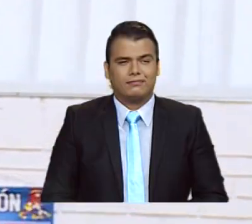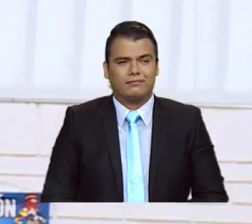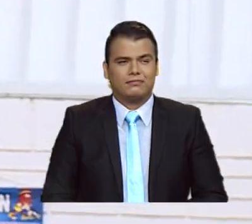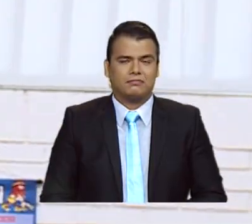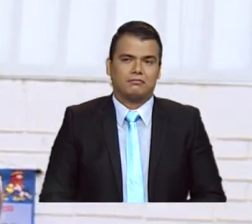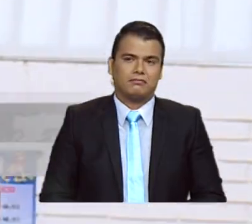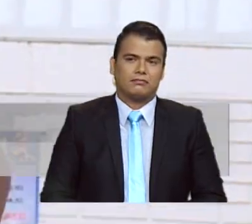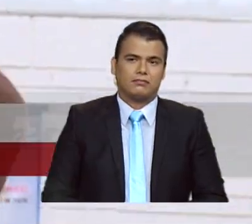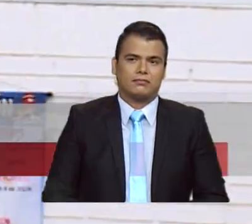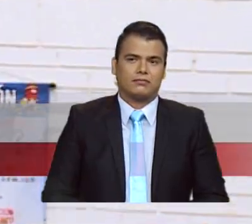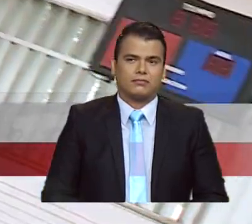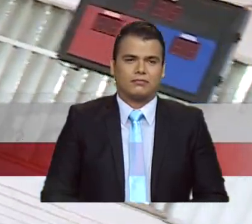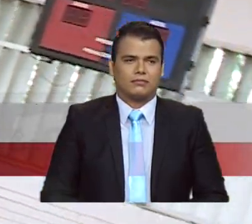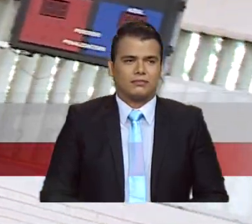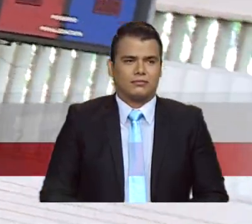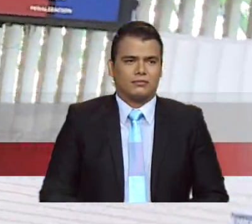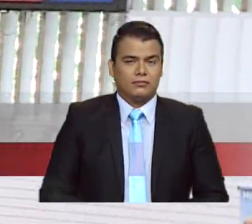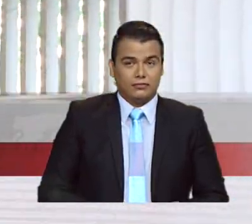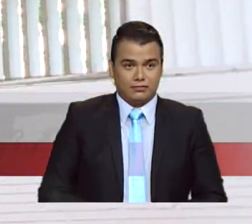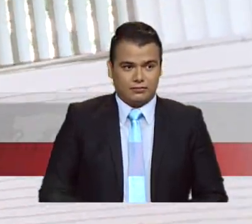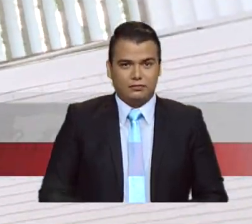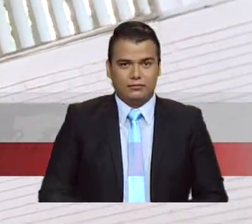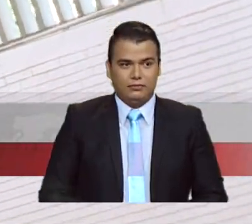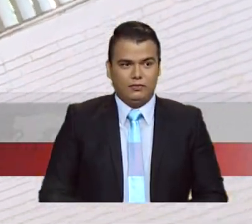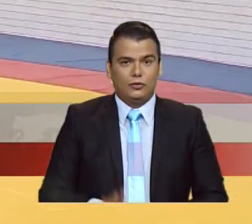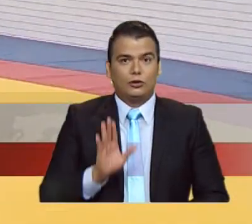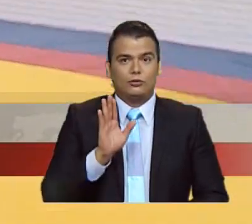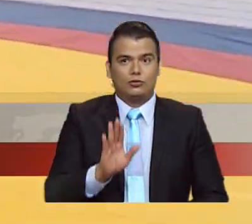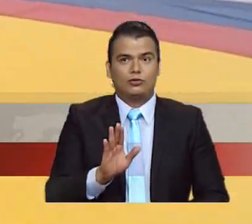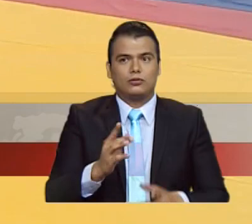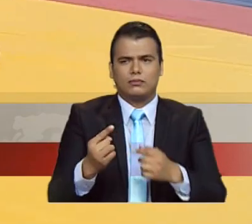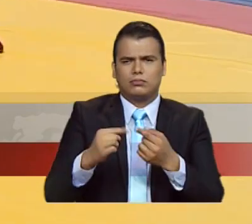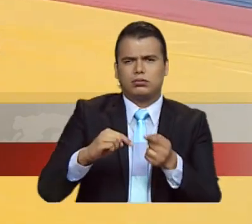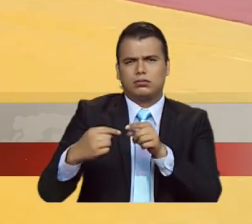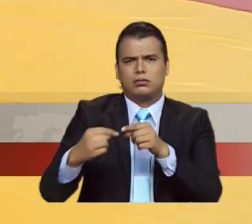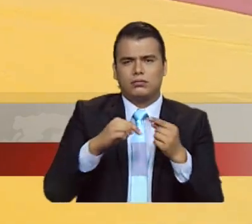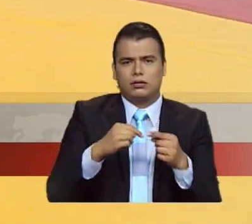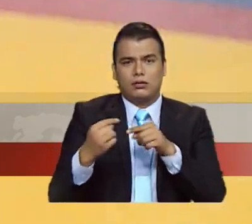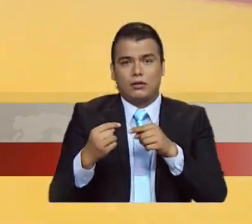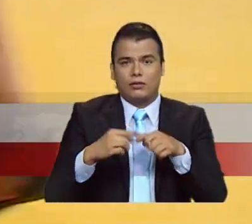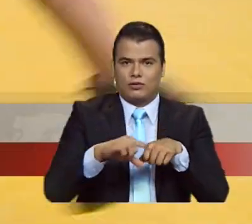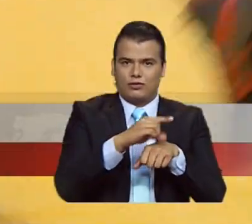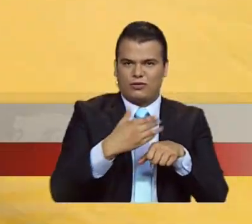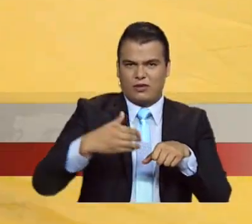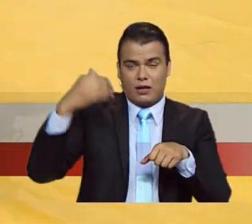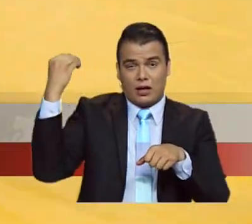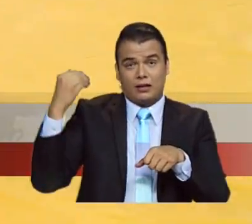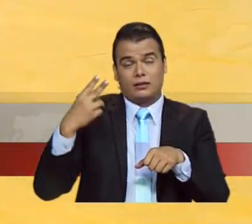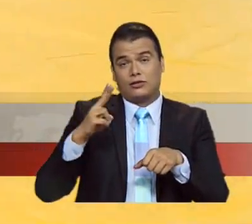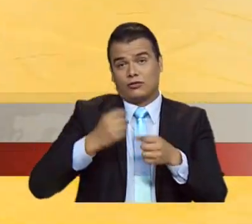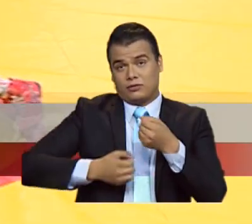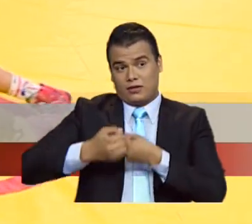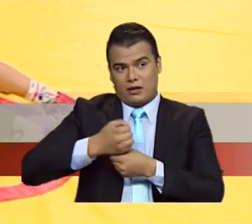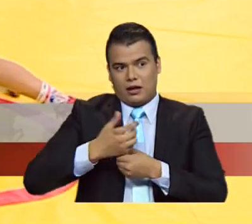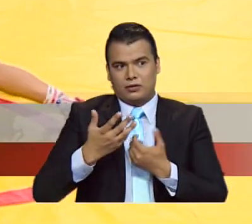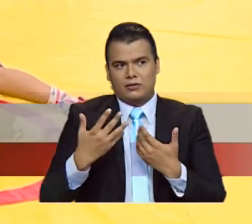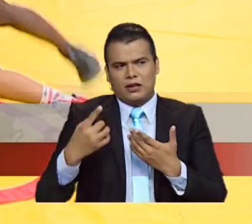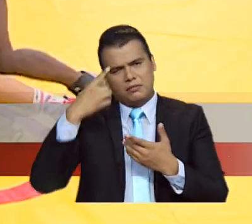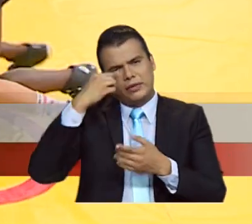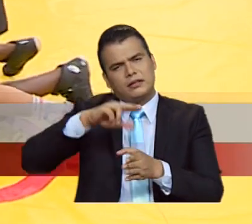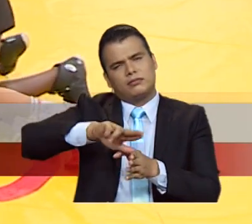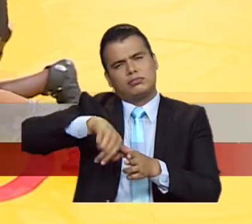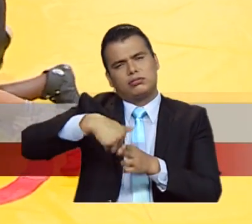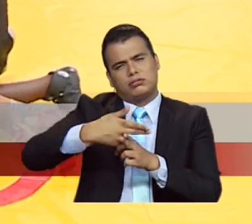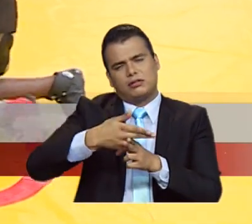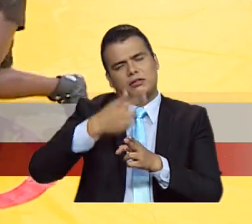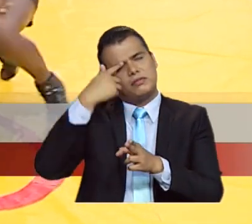Por casualidad, Carolina Castillo llegó a la Liga Vallecaucana de Lucha. Desde los 12 años cambió la gimnasia por el contacto fuerte y decisivo.